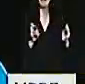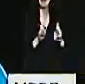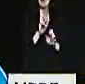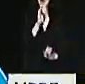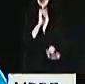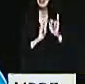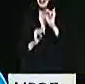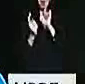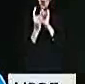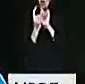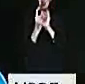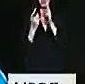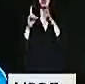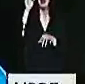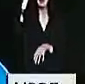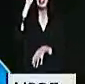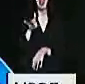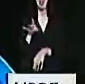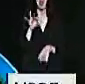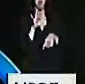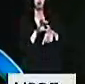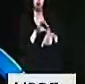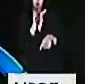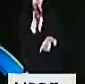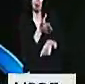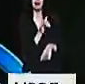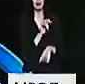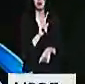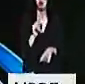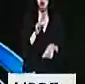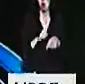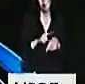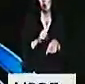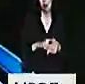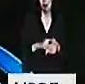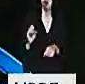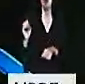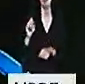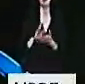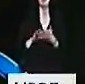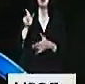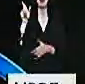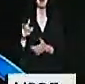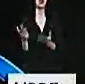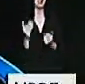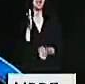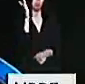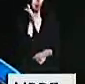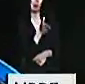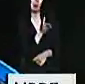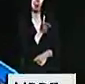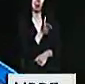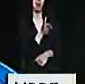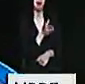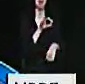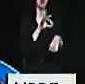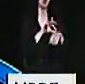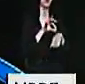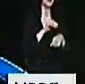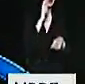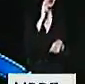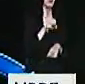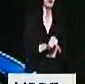de contactabilidad, va a saber si el médico tuvo que suspender la hora, y al revés, si él necesita suspender esa hora, el médico no se queda con